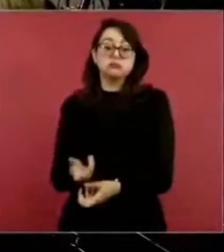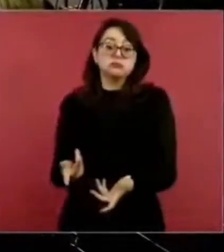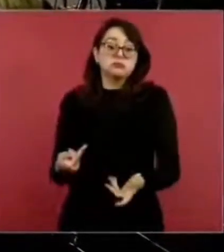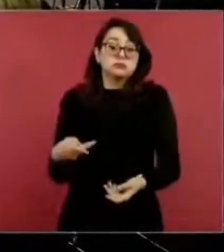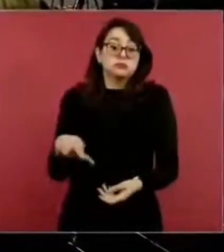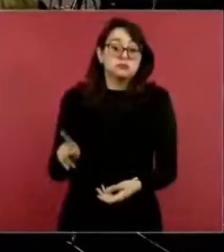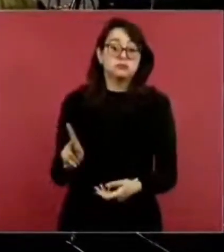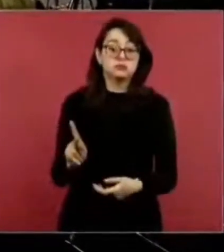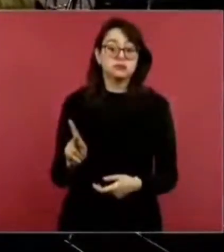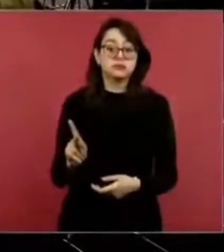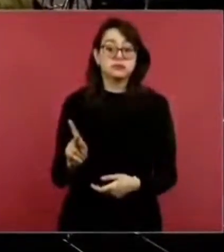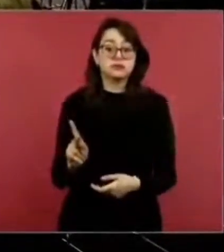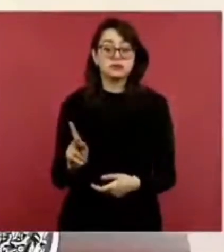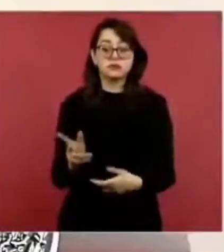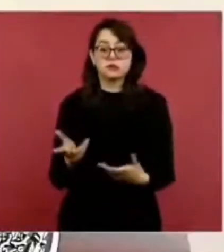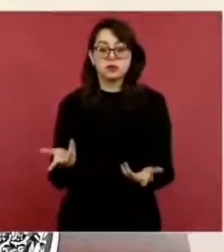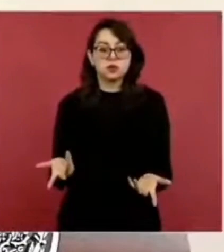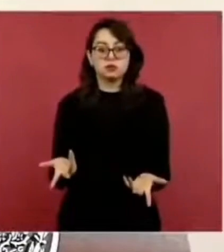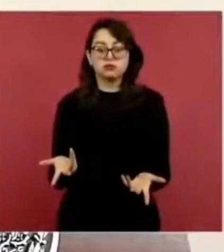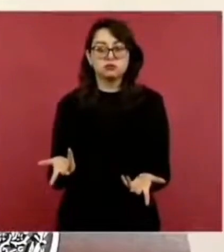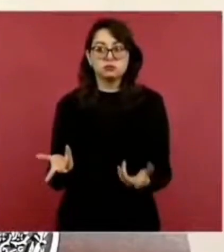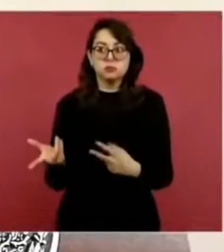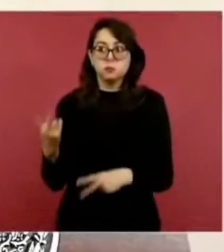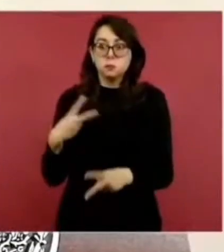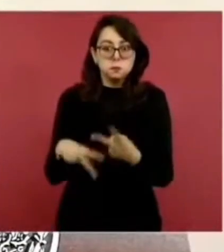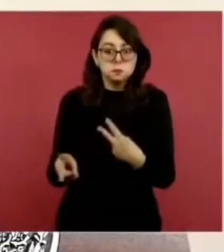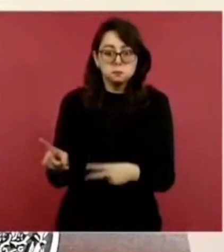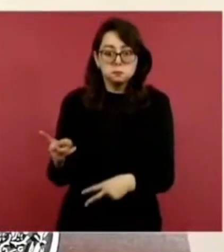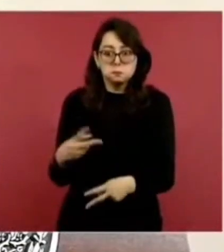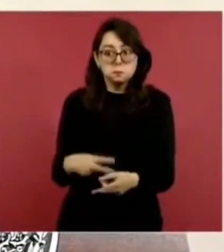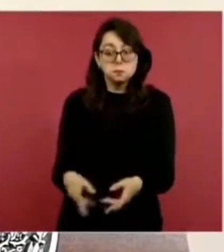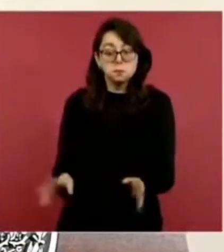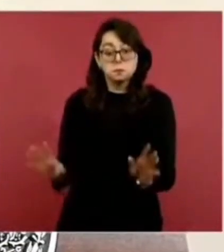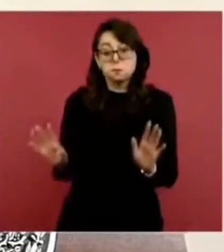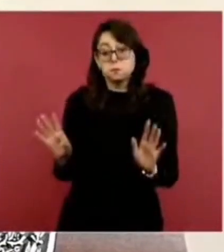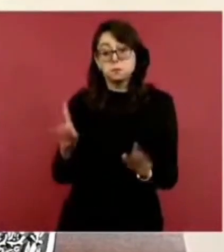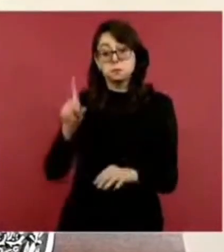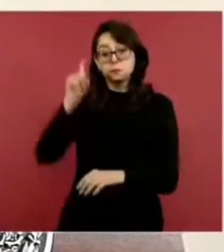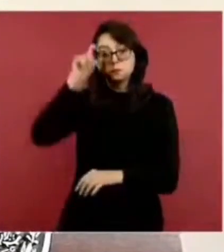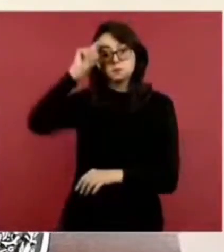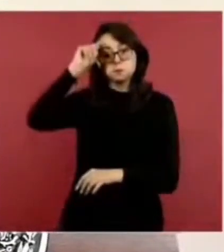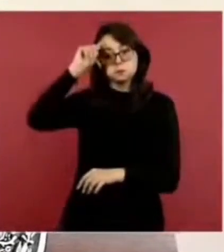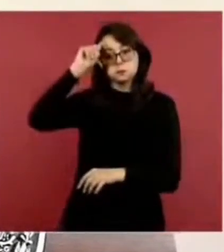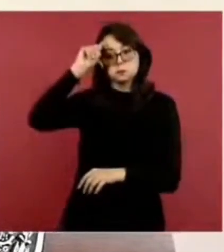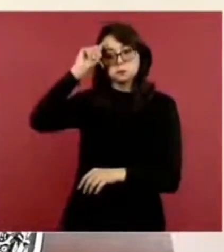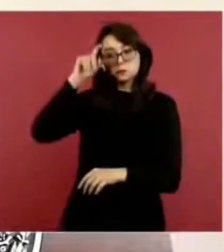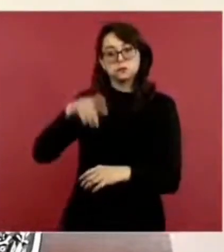pero por alguna razón no asistieron, ¿no? Sin embargo,